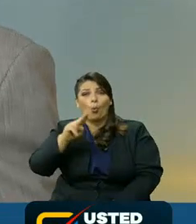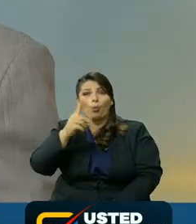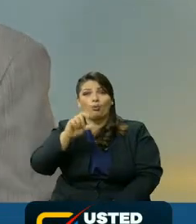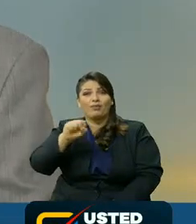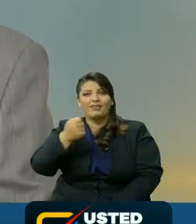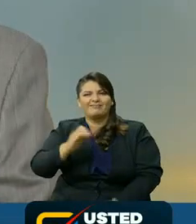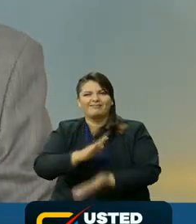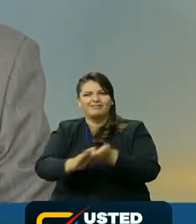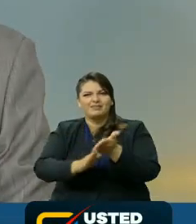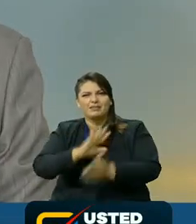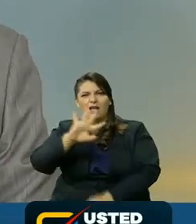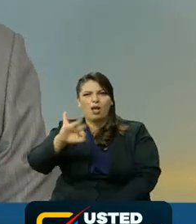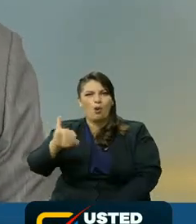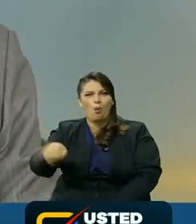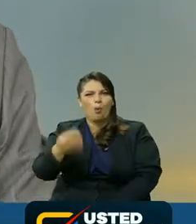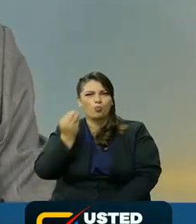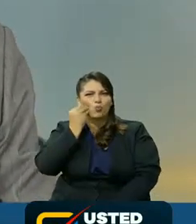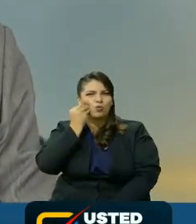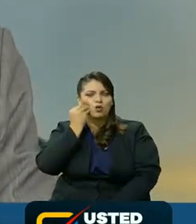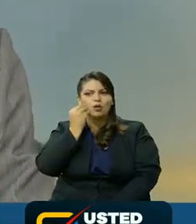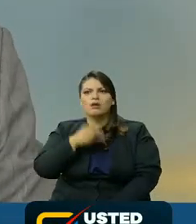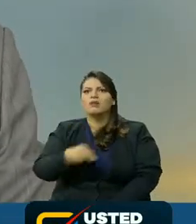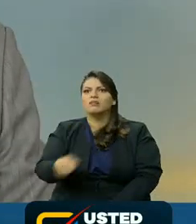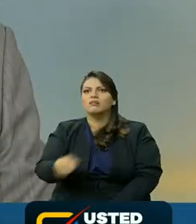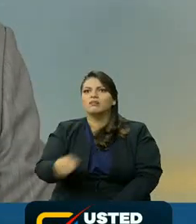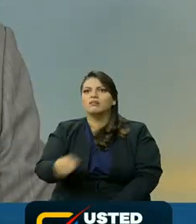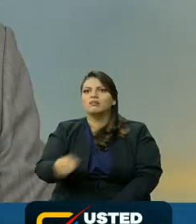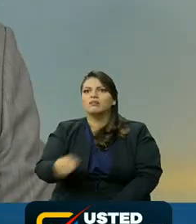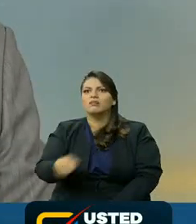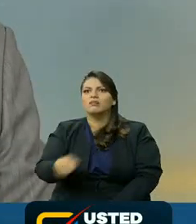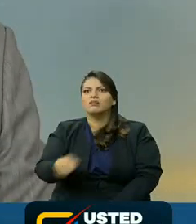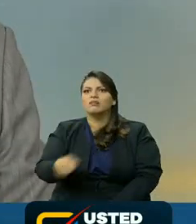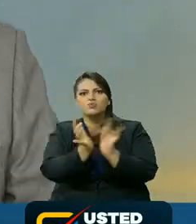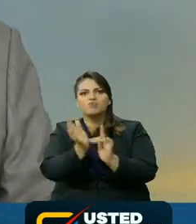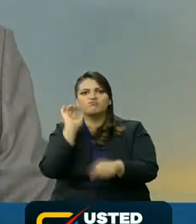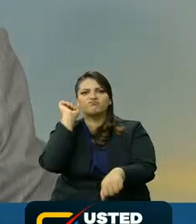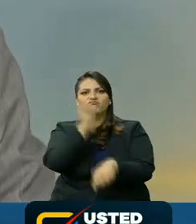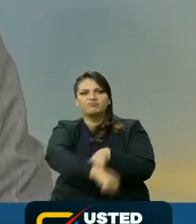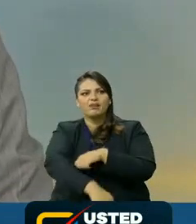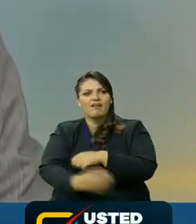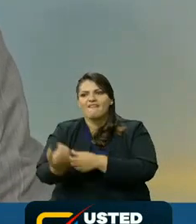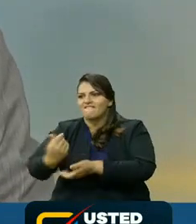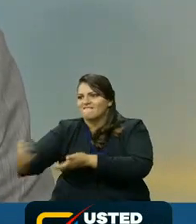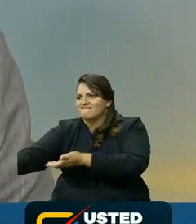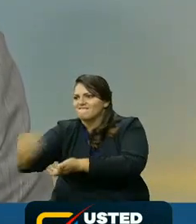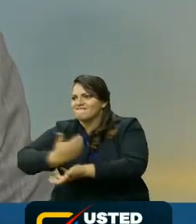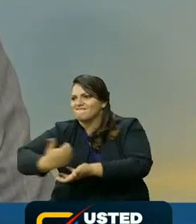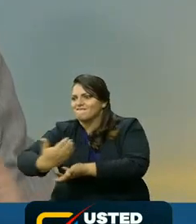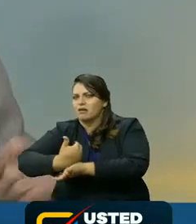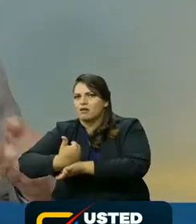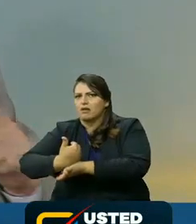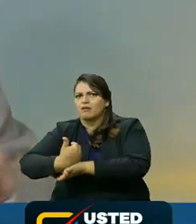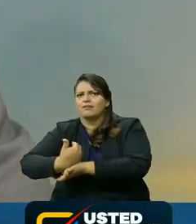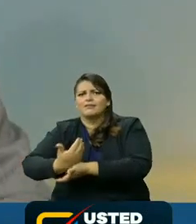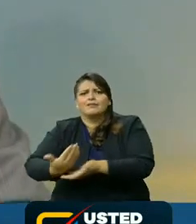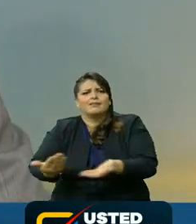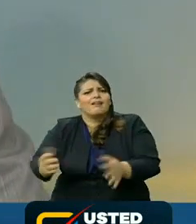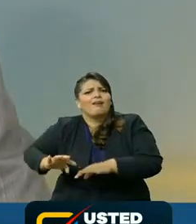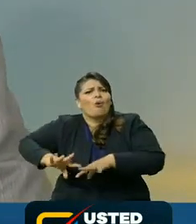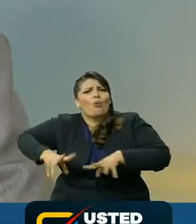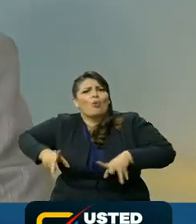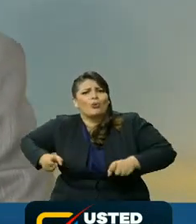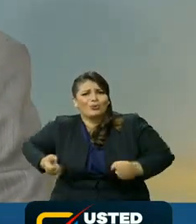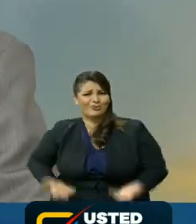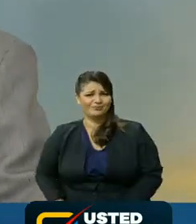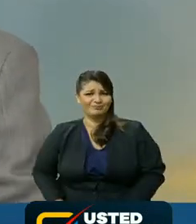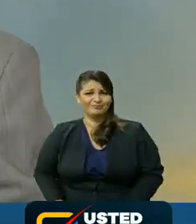Claro. Por 30 dineros vendió a su maestro. ¿Es un acto de corrupción o no? Claro. Sí. Entonces no debe sorprender. Lo que sorprende ahora es que haya